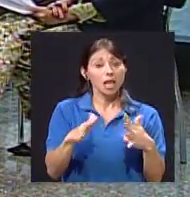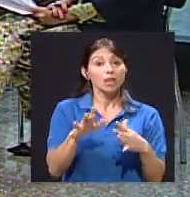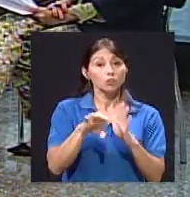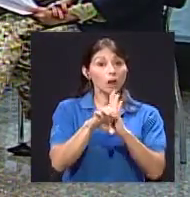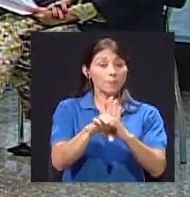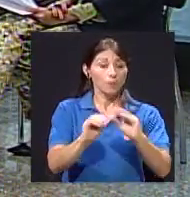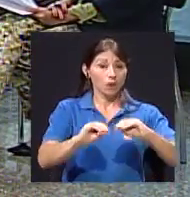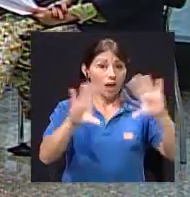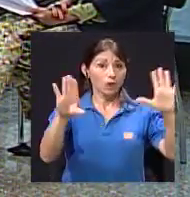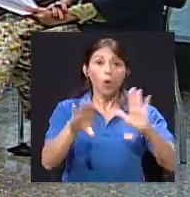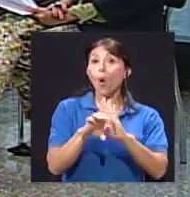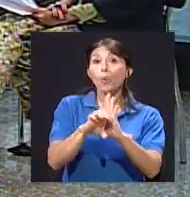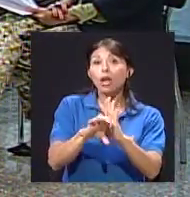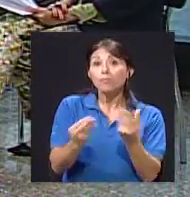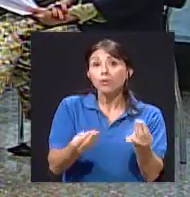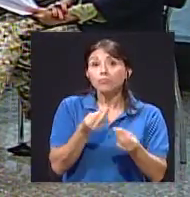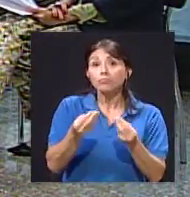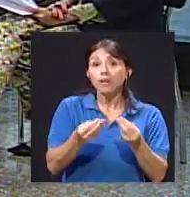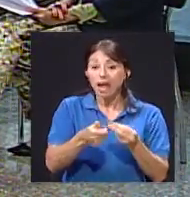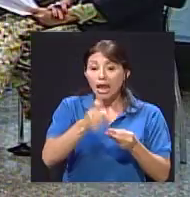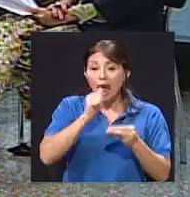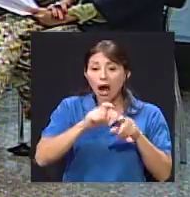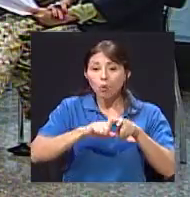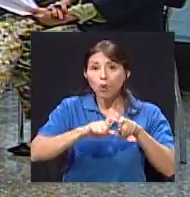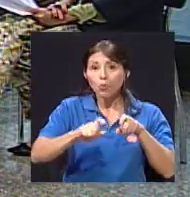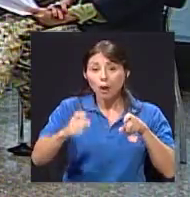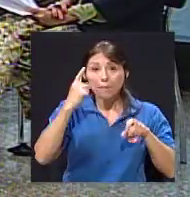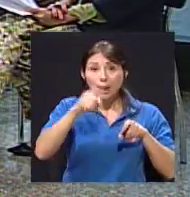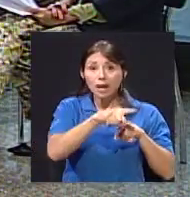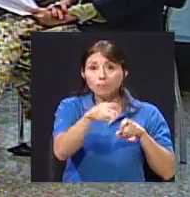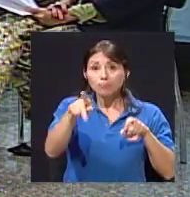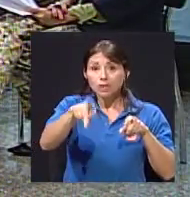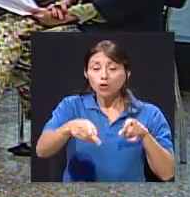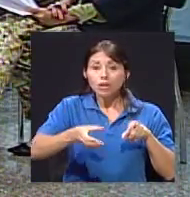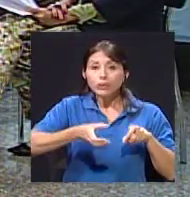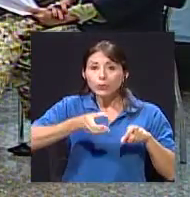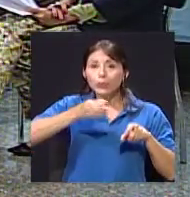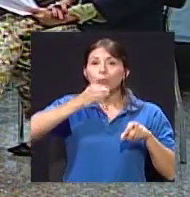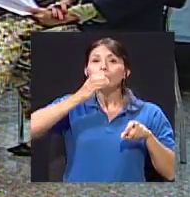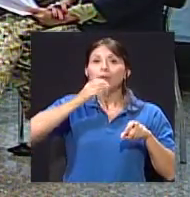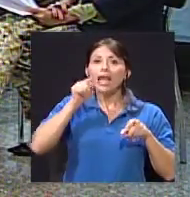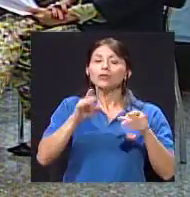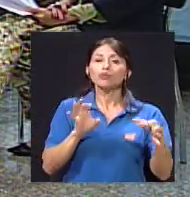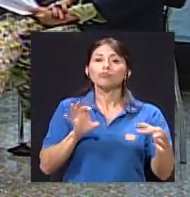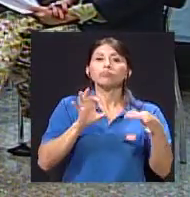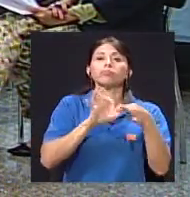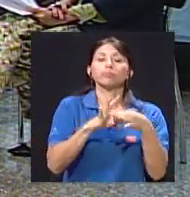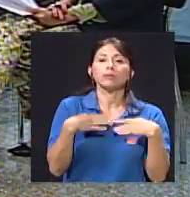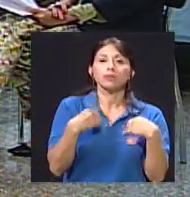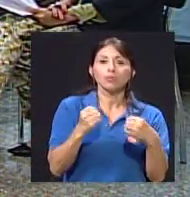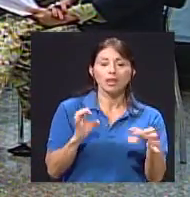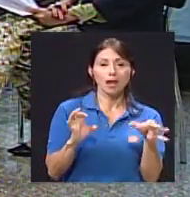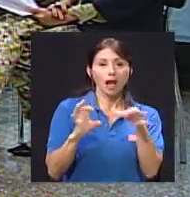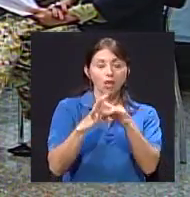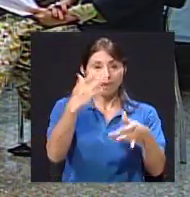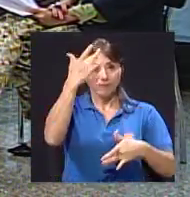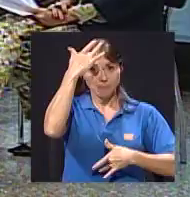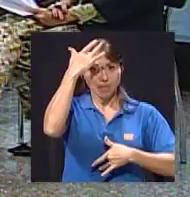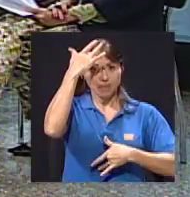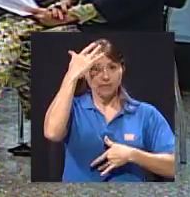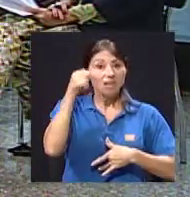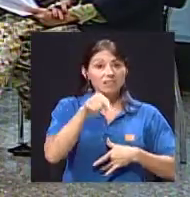para consumo humano. Claro. ¿Verdad? Que está ligada directamente a la salud de las personas y a las enfermedades. Si no, uh-huh, se controla esto por parte del